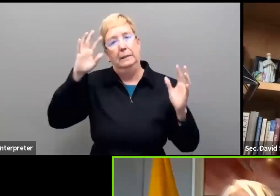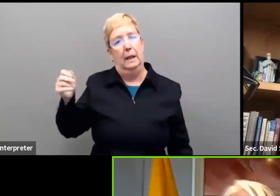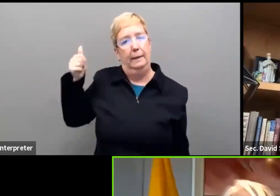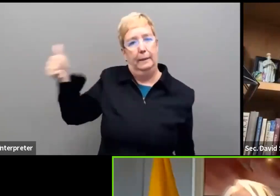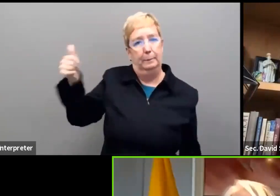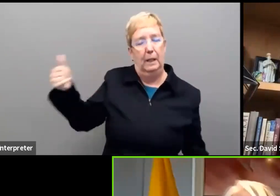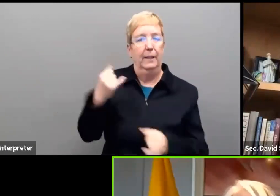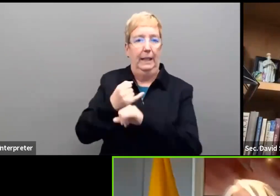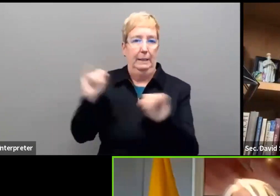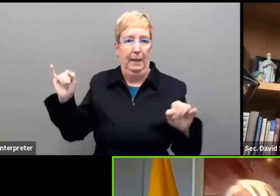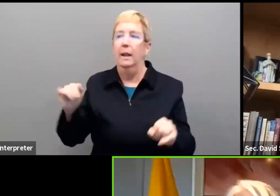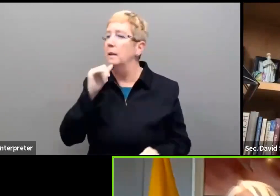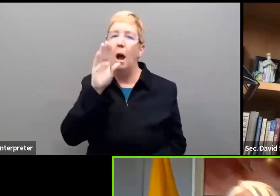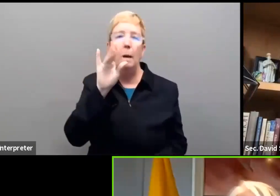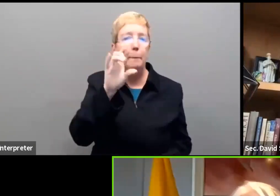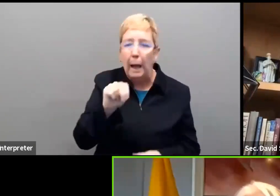datos.